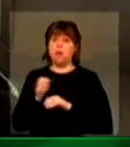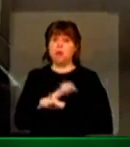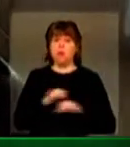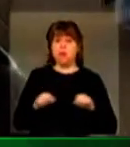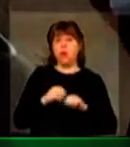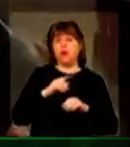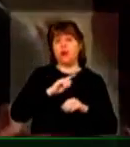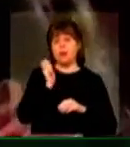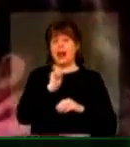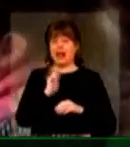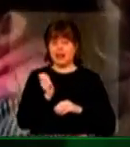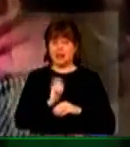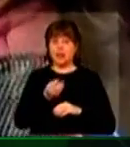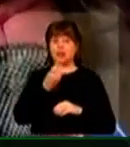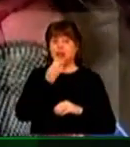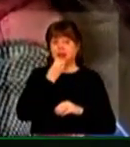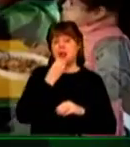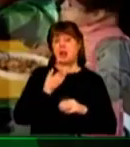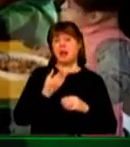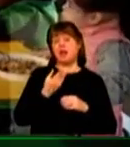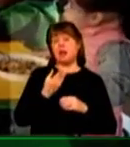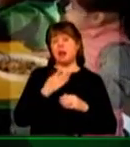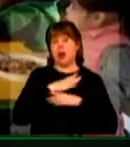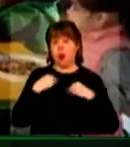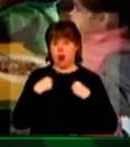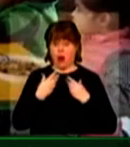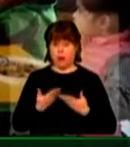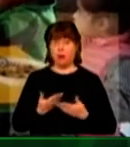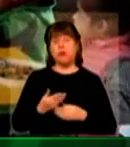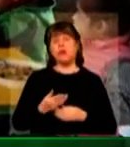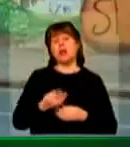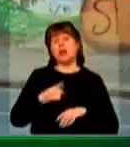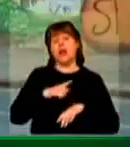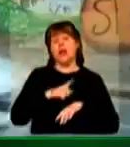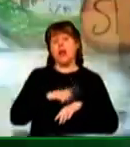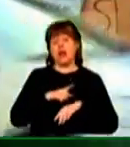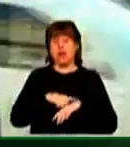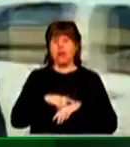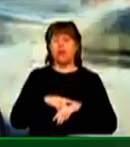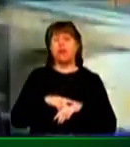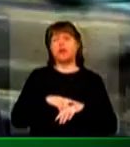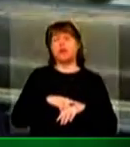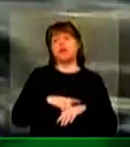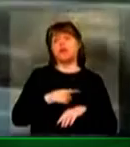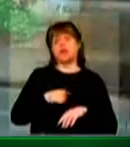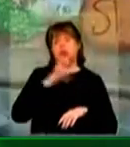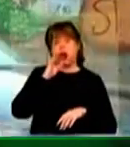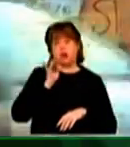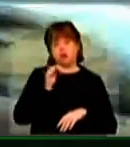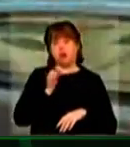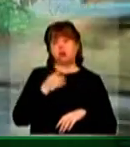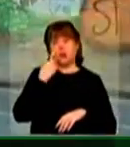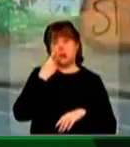menú de emergencia para los escolares que suelen alimentarse en la escuela. En la zona de influencia, a través del propio conocimiento que tienen,